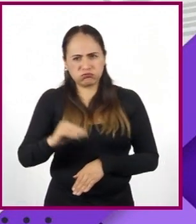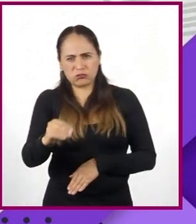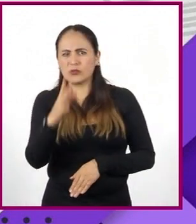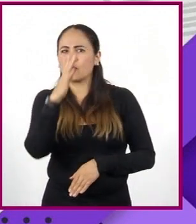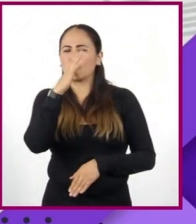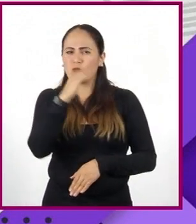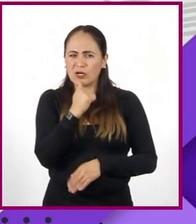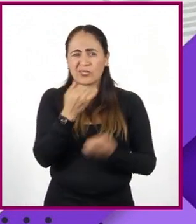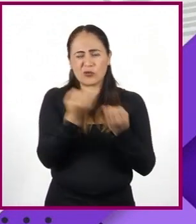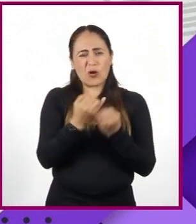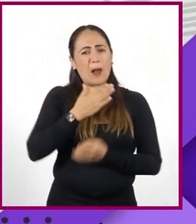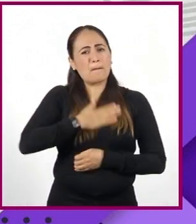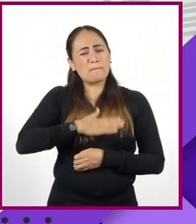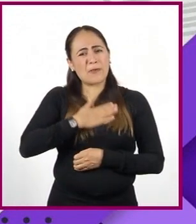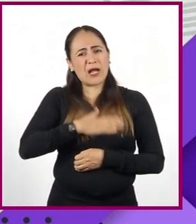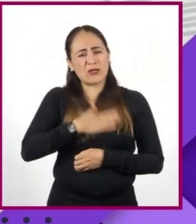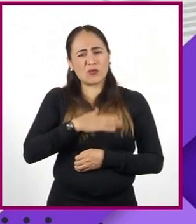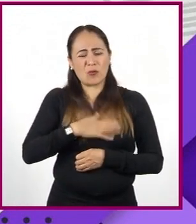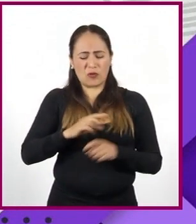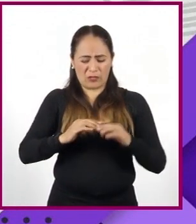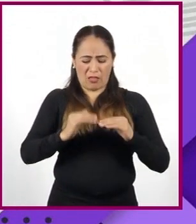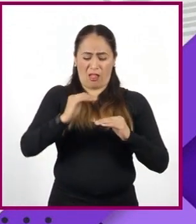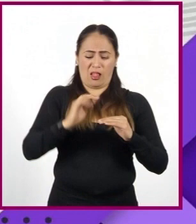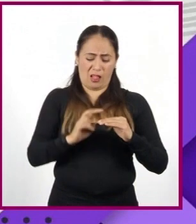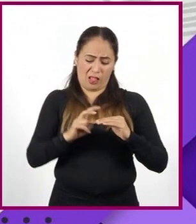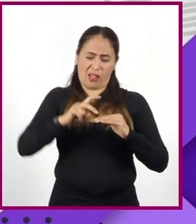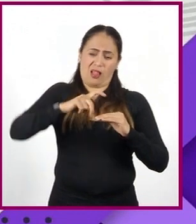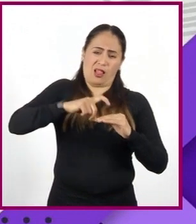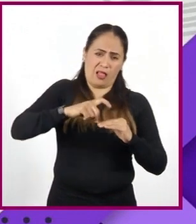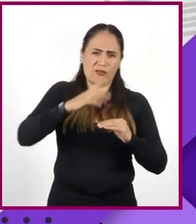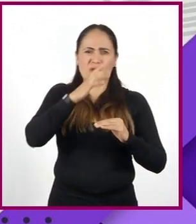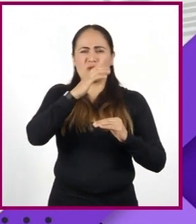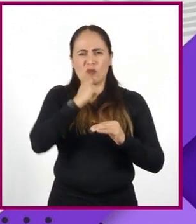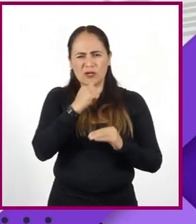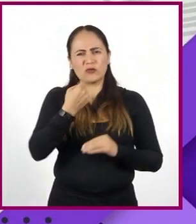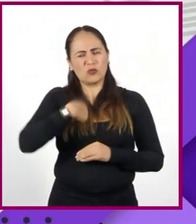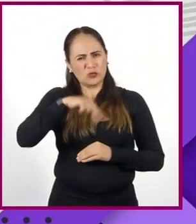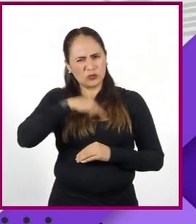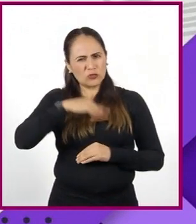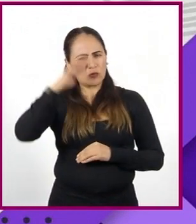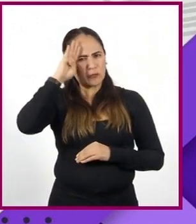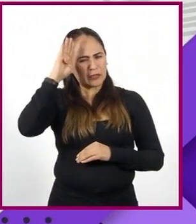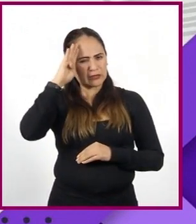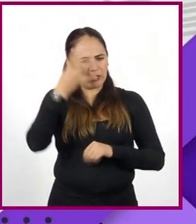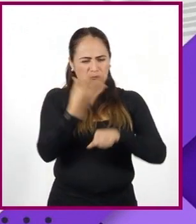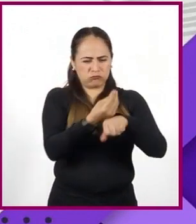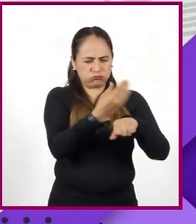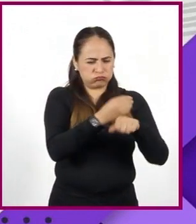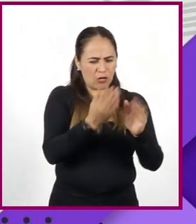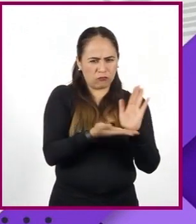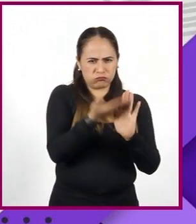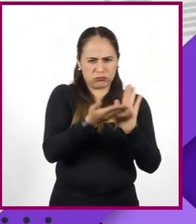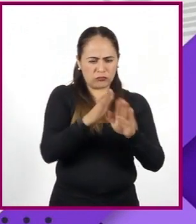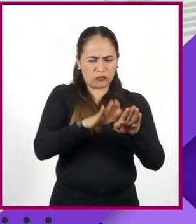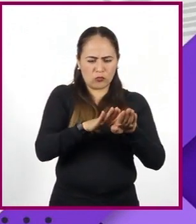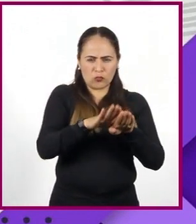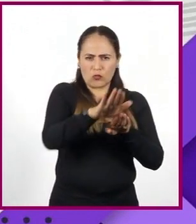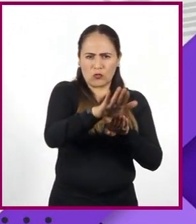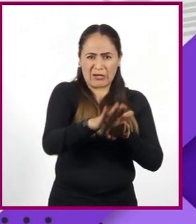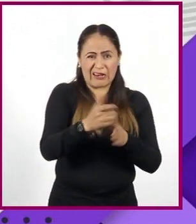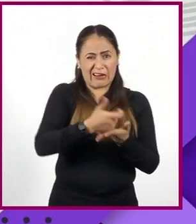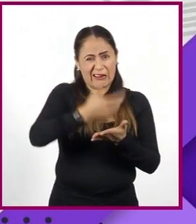a los baños porque hay banquetas altas. Pensamos en construir rampas, pero era muy caro y no teníamos